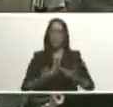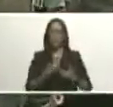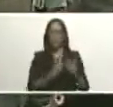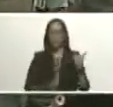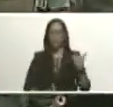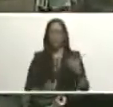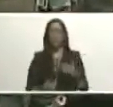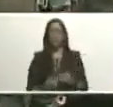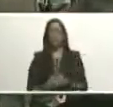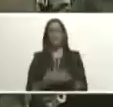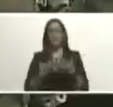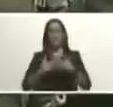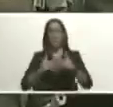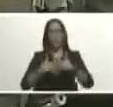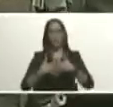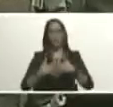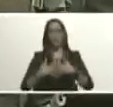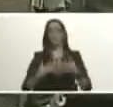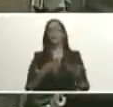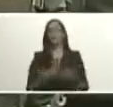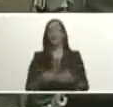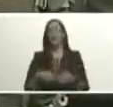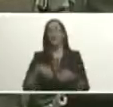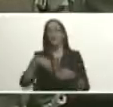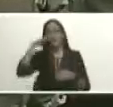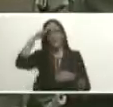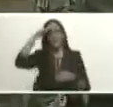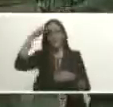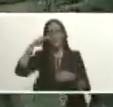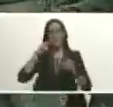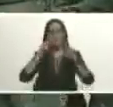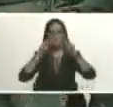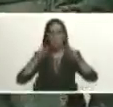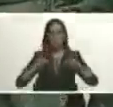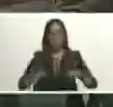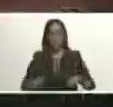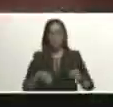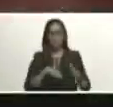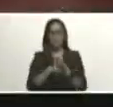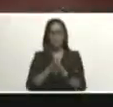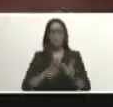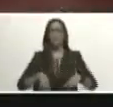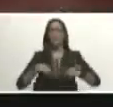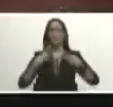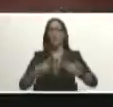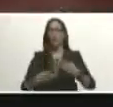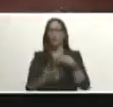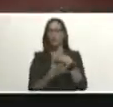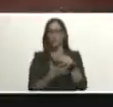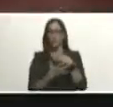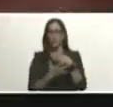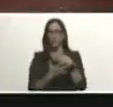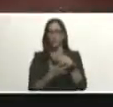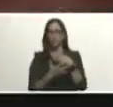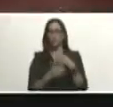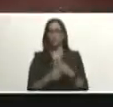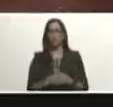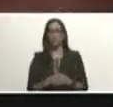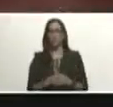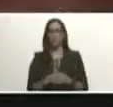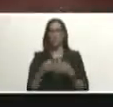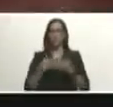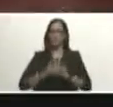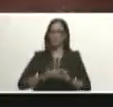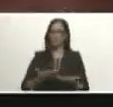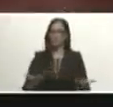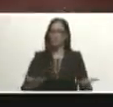través del motor industrial militar, para la investigación, el desarrollo e innovación tecnológica. Dejo ante usted